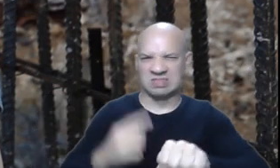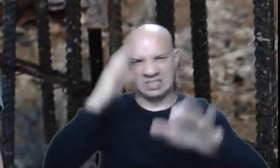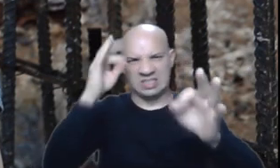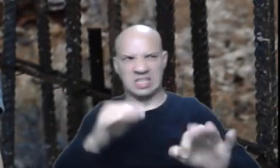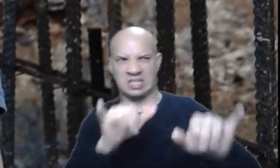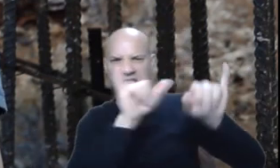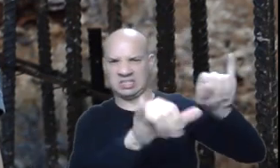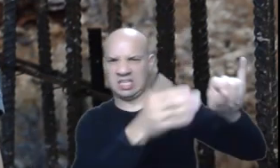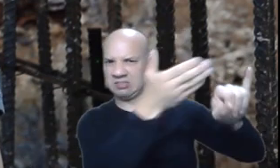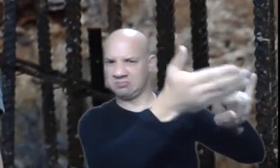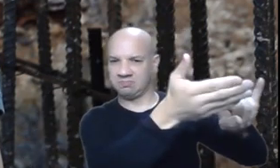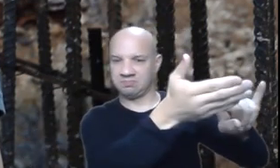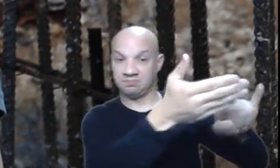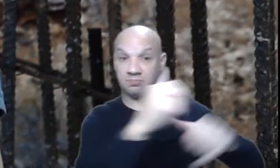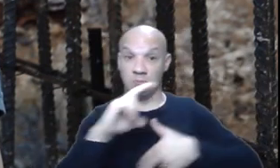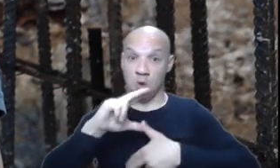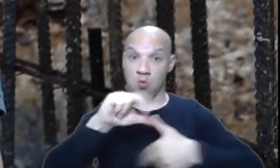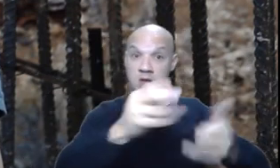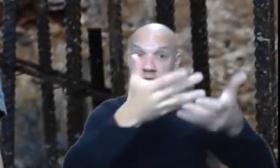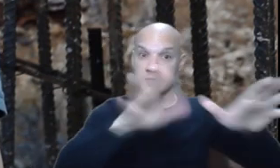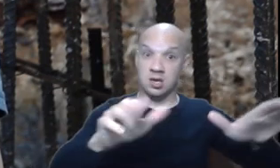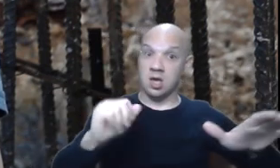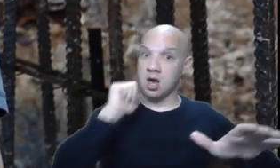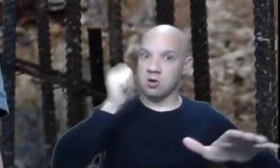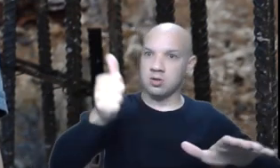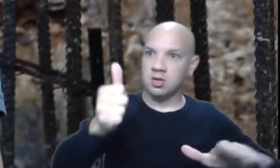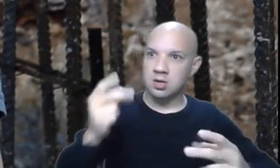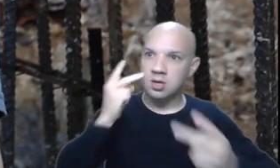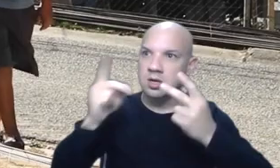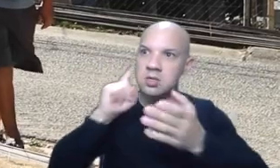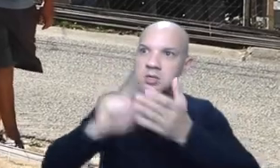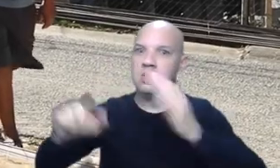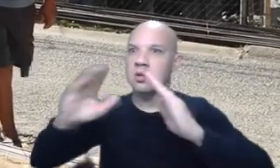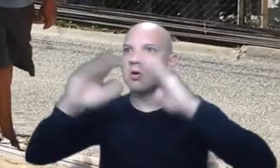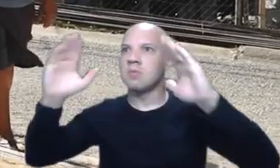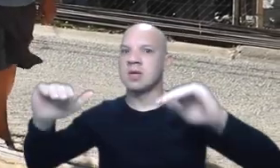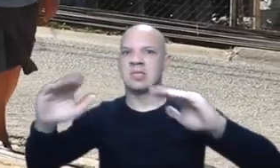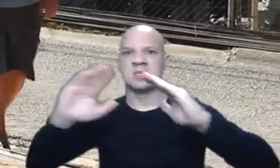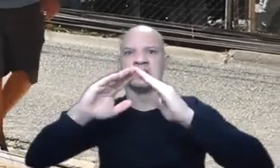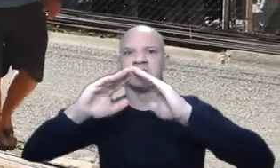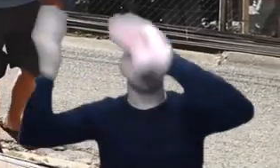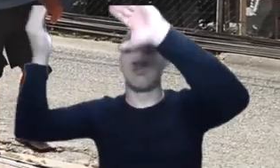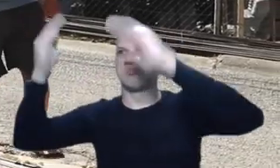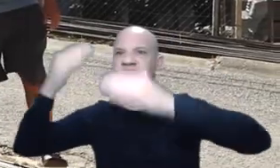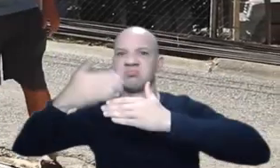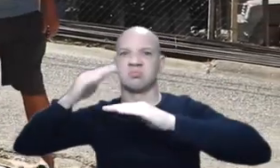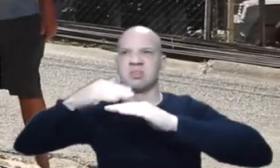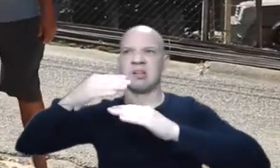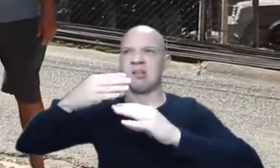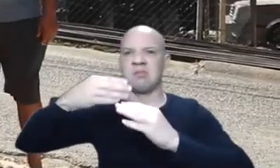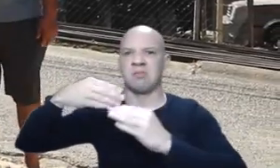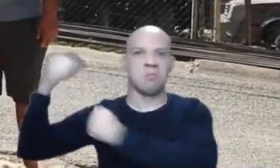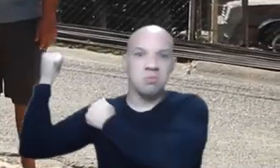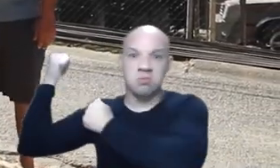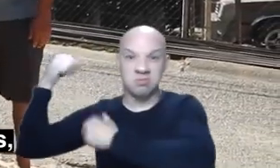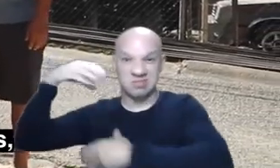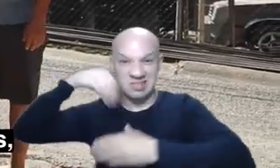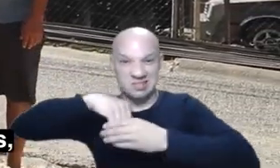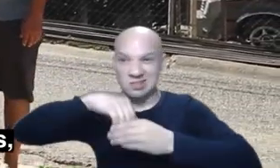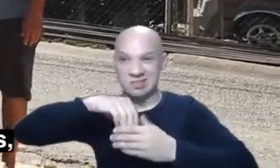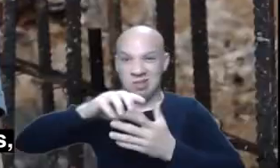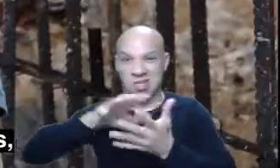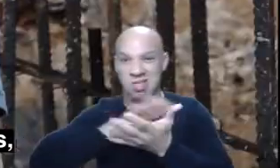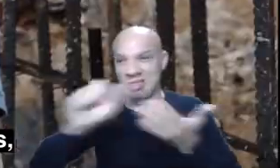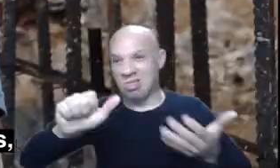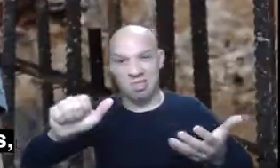día, cuando pasa el huracán, veo mi casa, ya no tenía techo, no tenía ventana, iba perdido todo lo que tenía adentro, lo